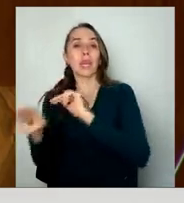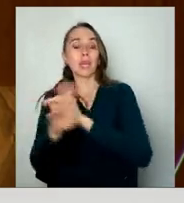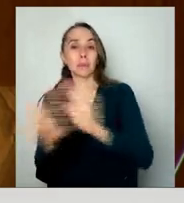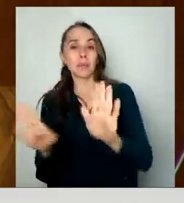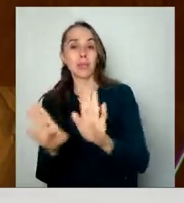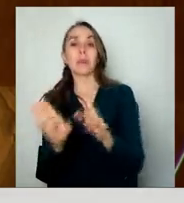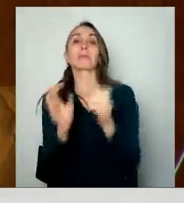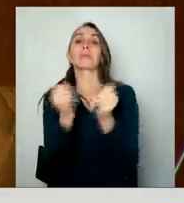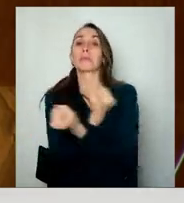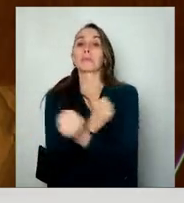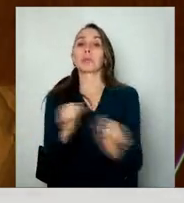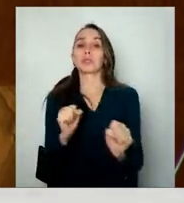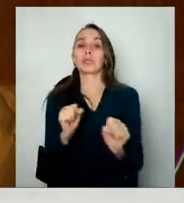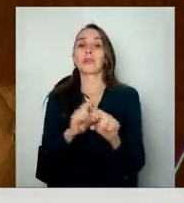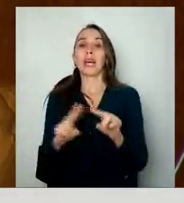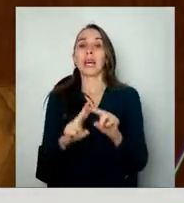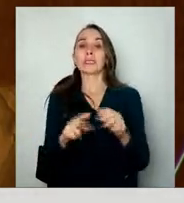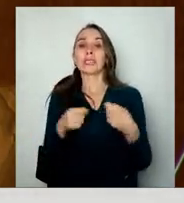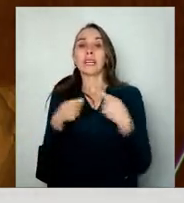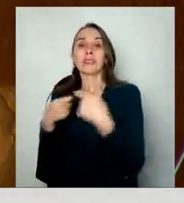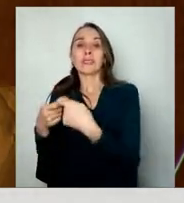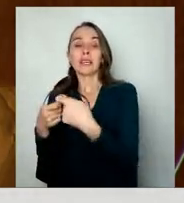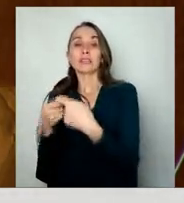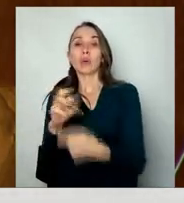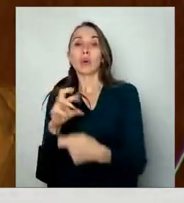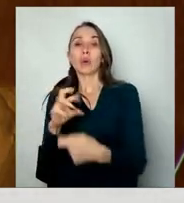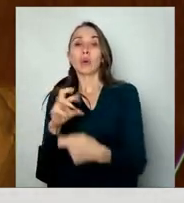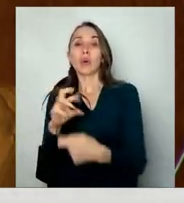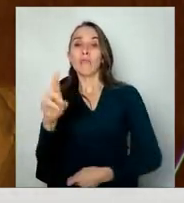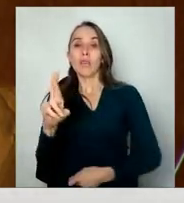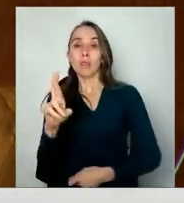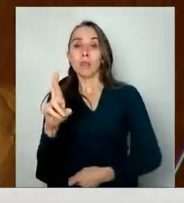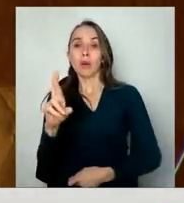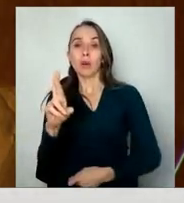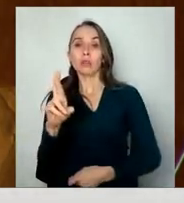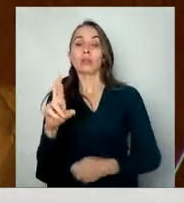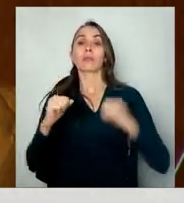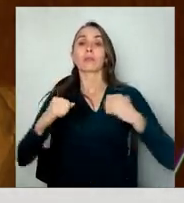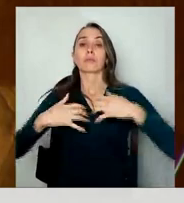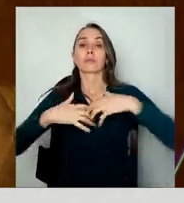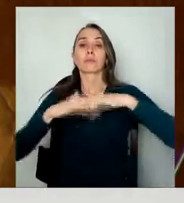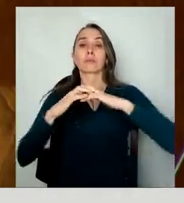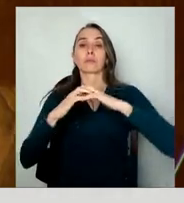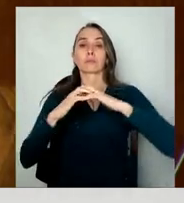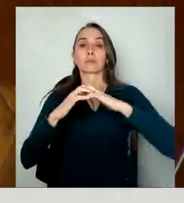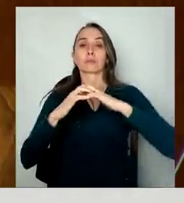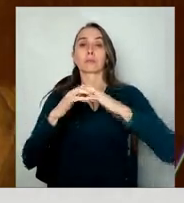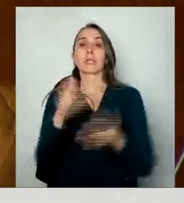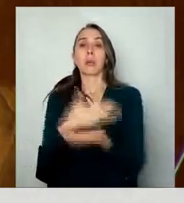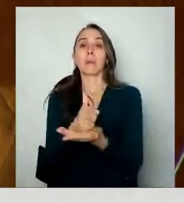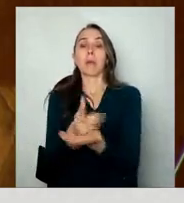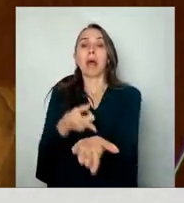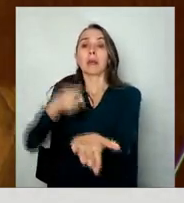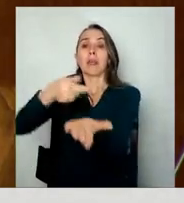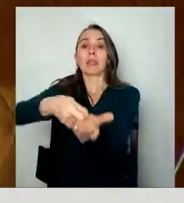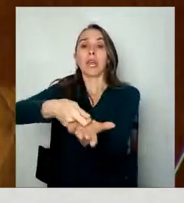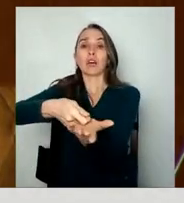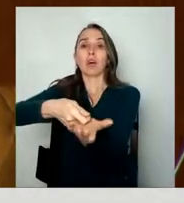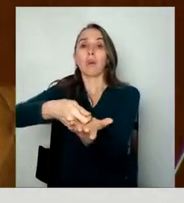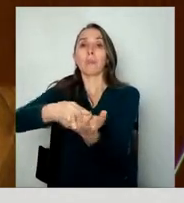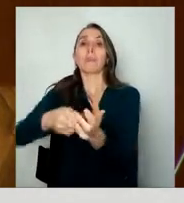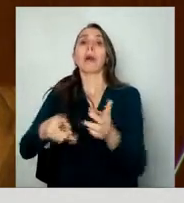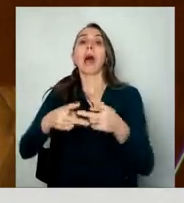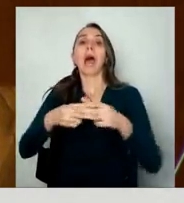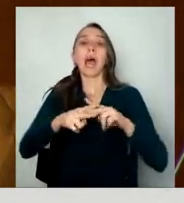de ejecutar las prestaciones por parte de los proveedores y se fortalece el plan de compras como herramienta de planificación